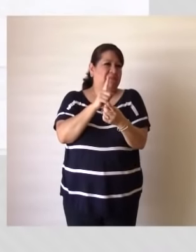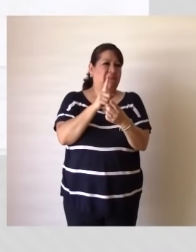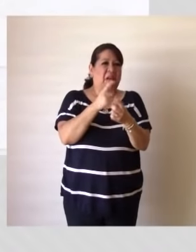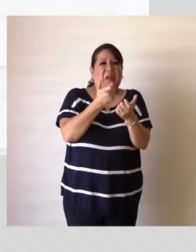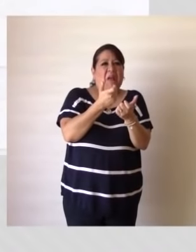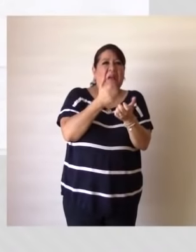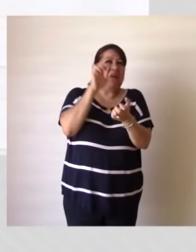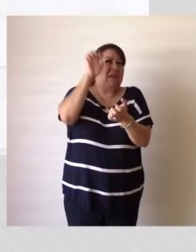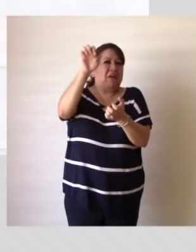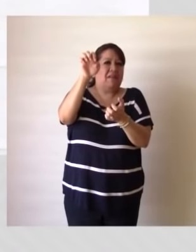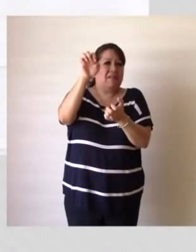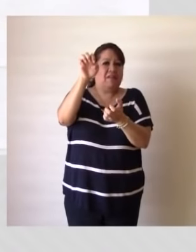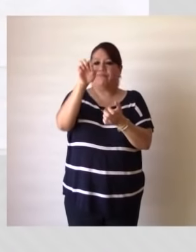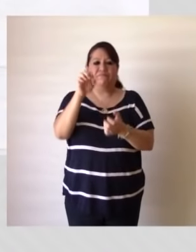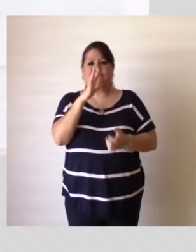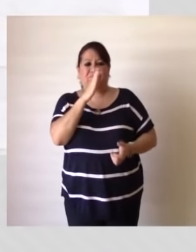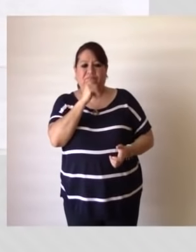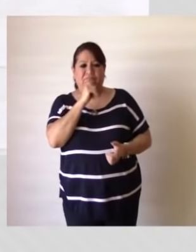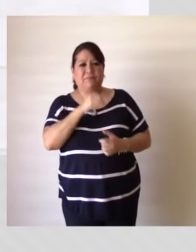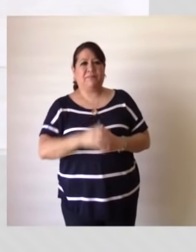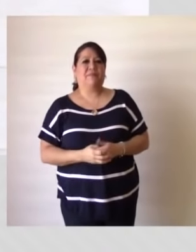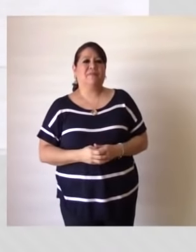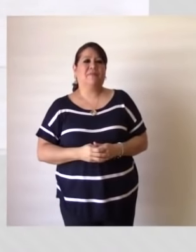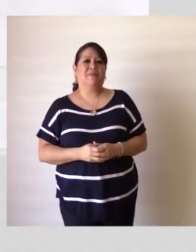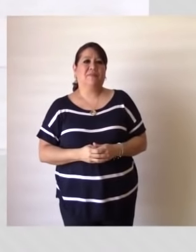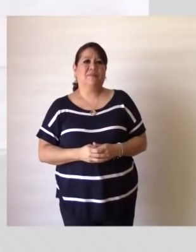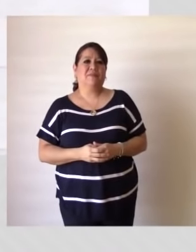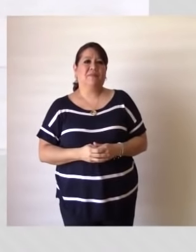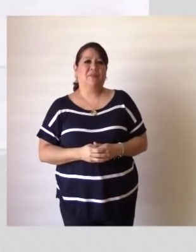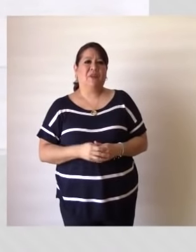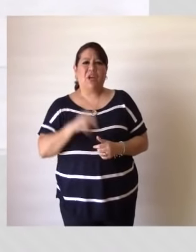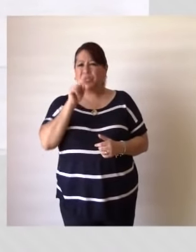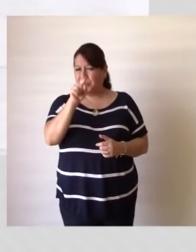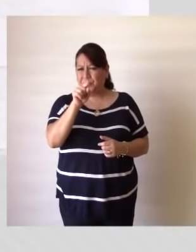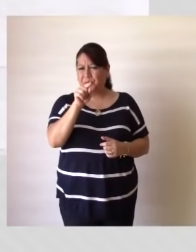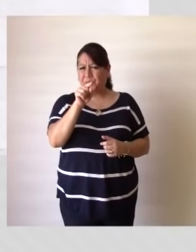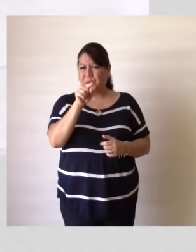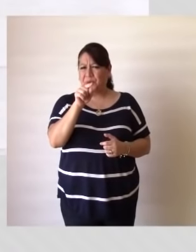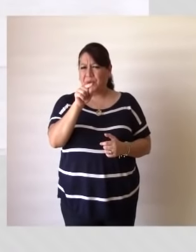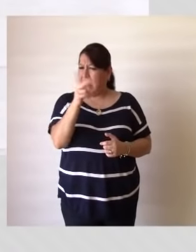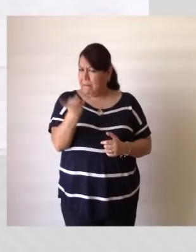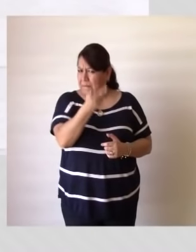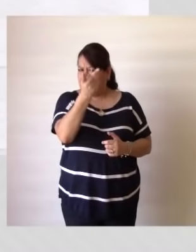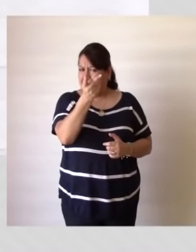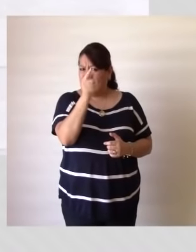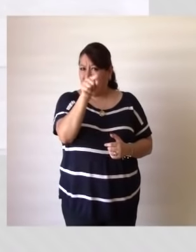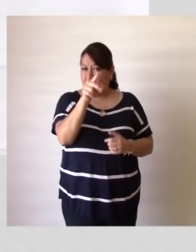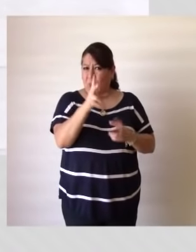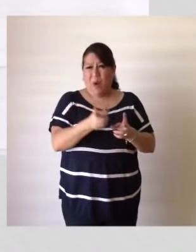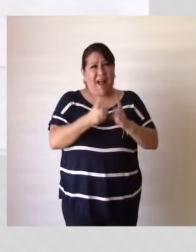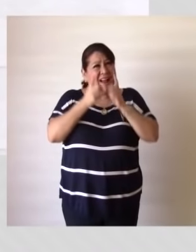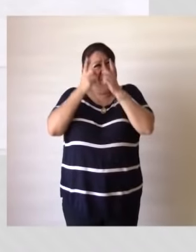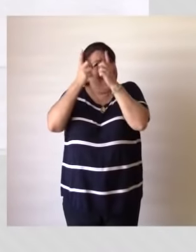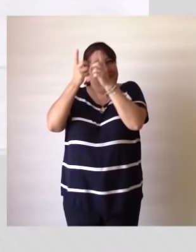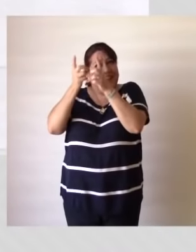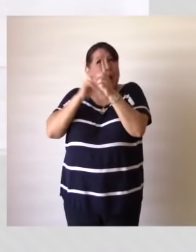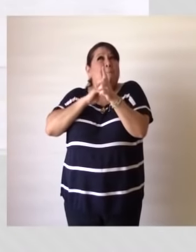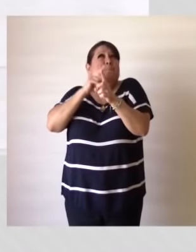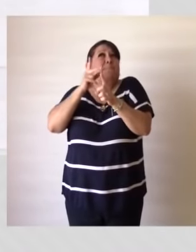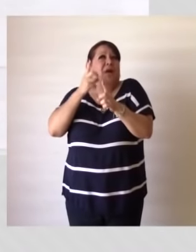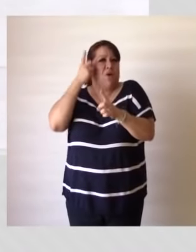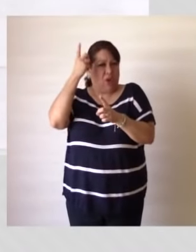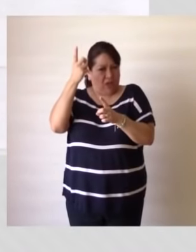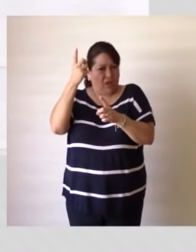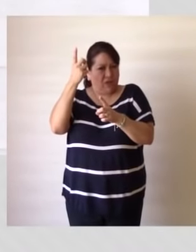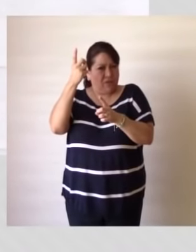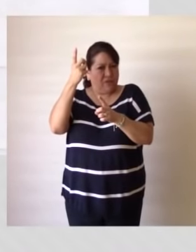estás dando lo mejor por eso esta predicación se llama un mensaje para ofrecer lo mejor porque el